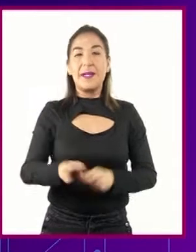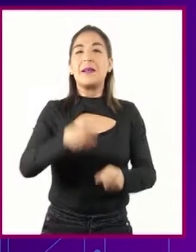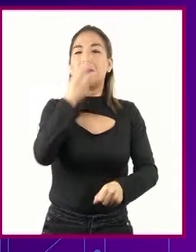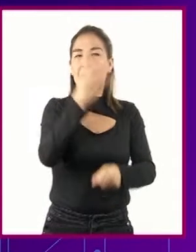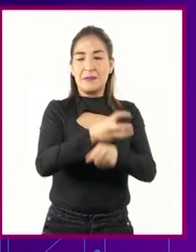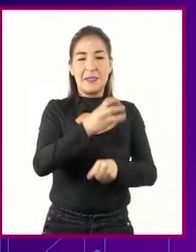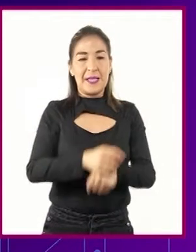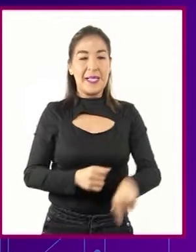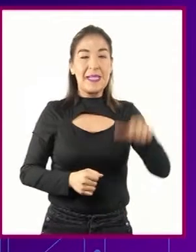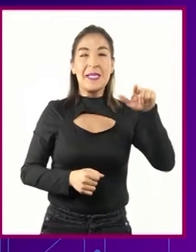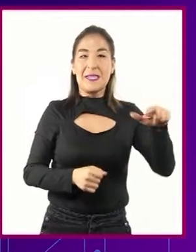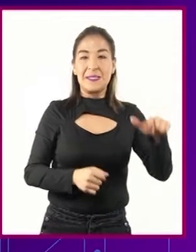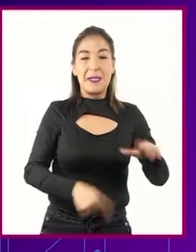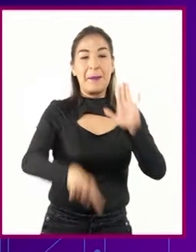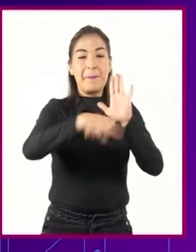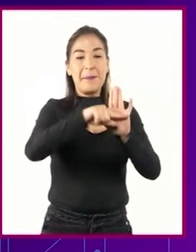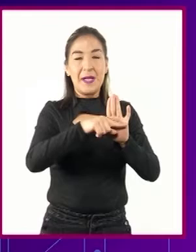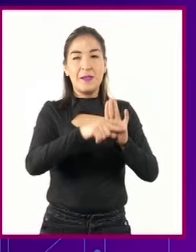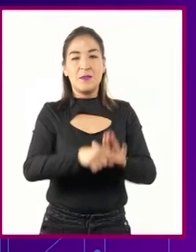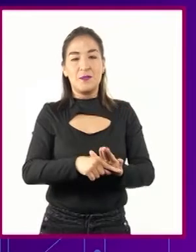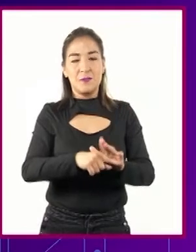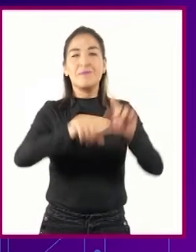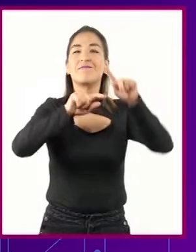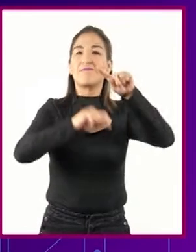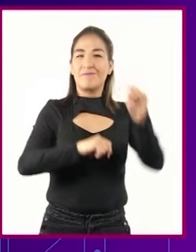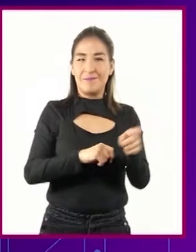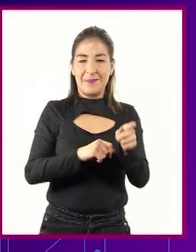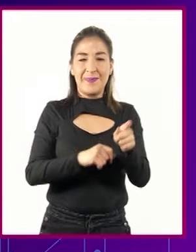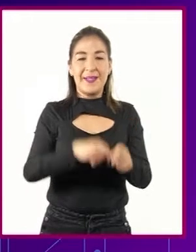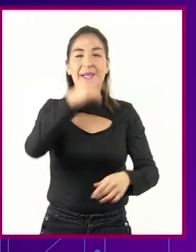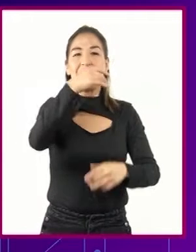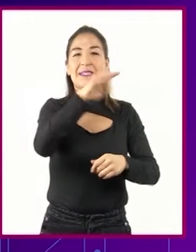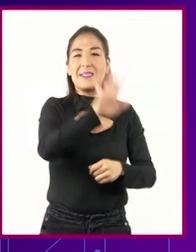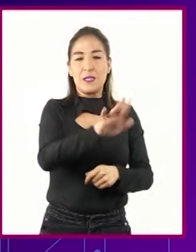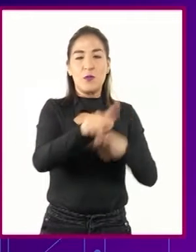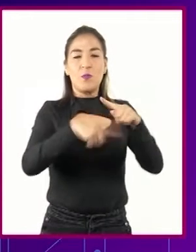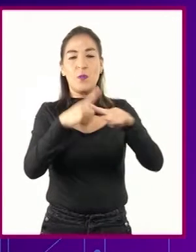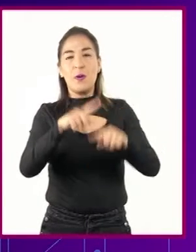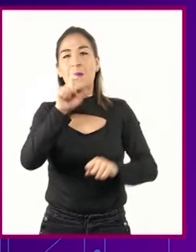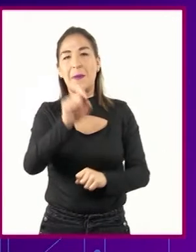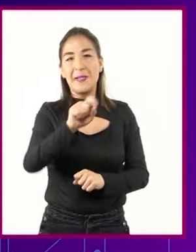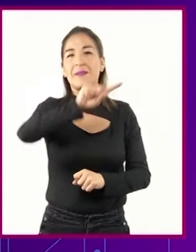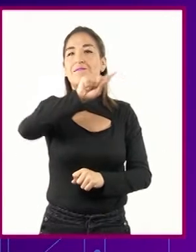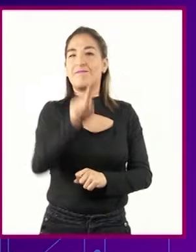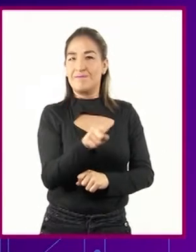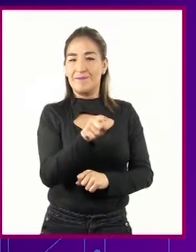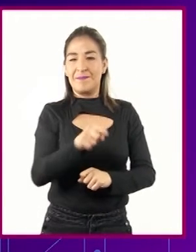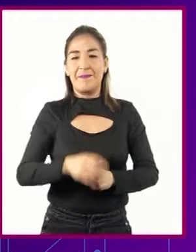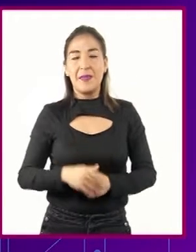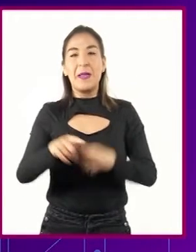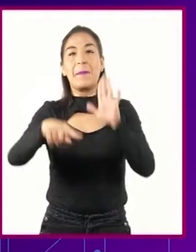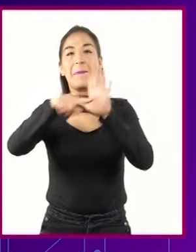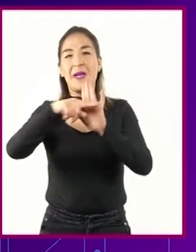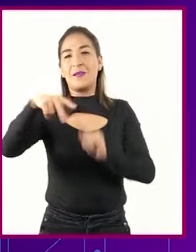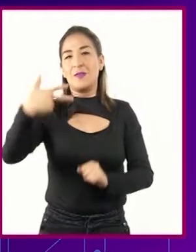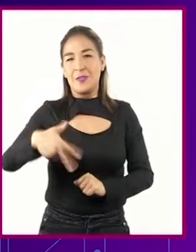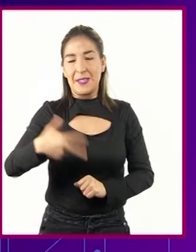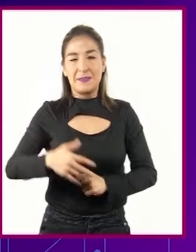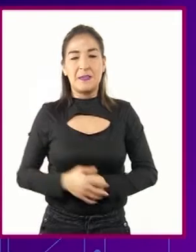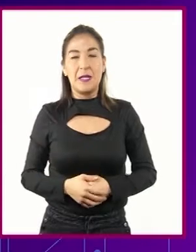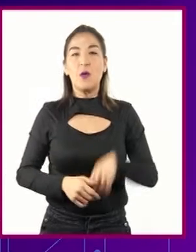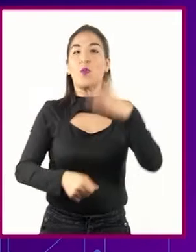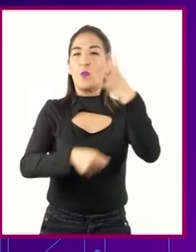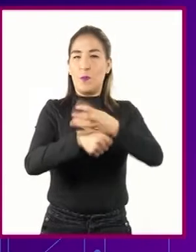es 17 menos, entre paréntesis, 5 por 20, se cierra paréntesis, menos 13.